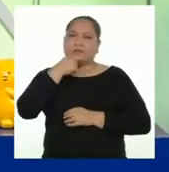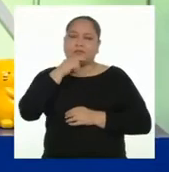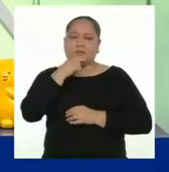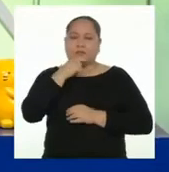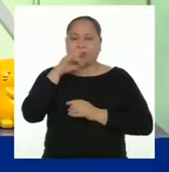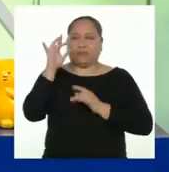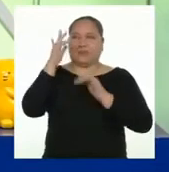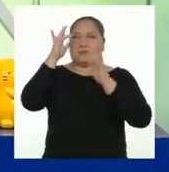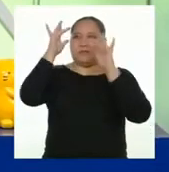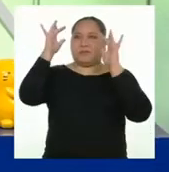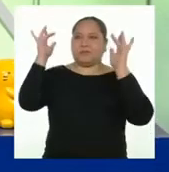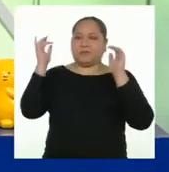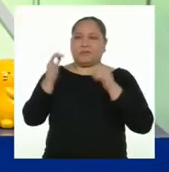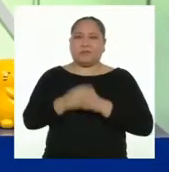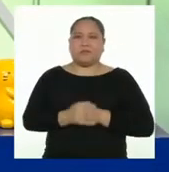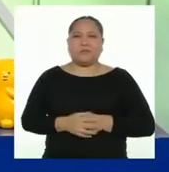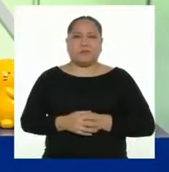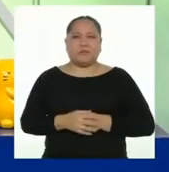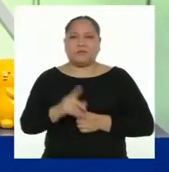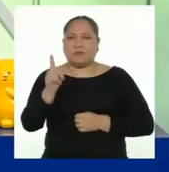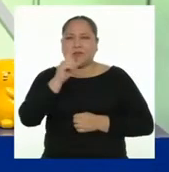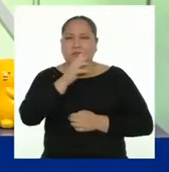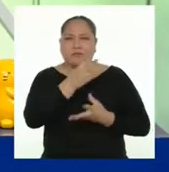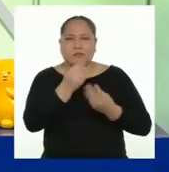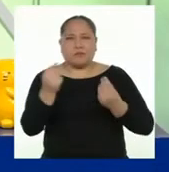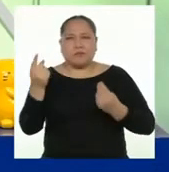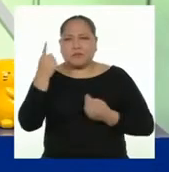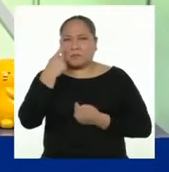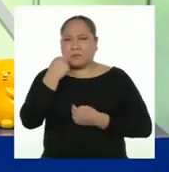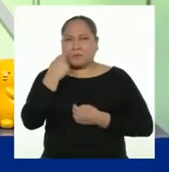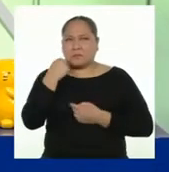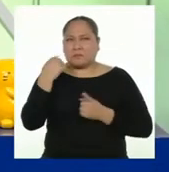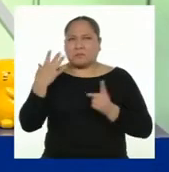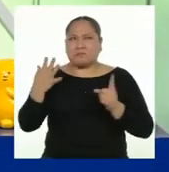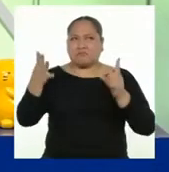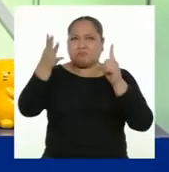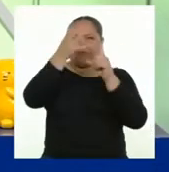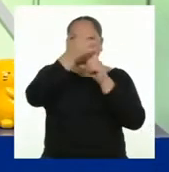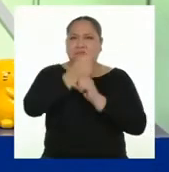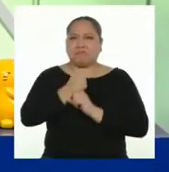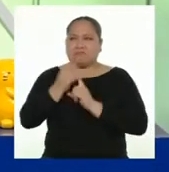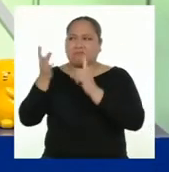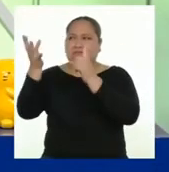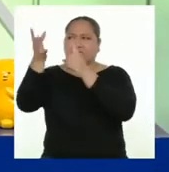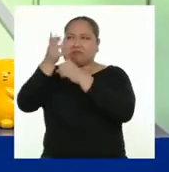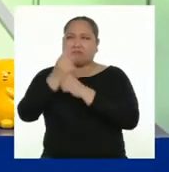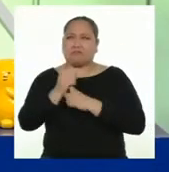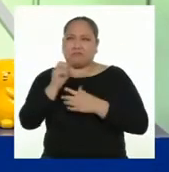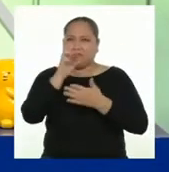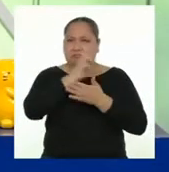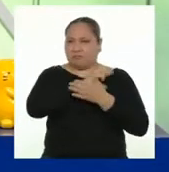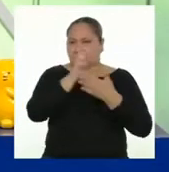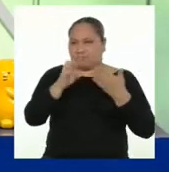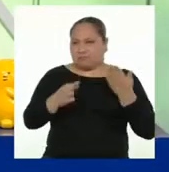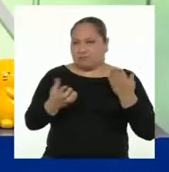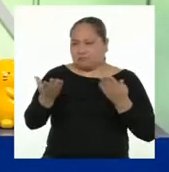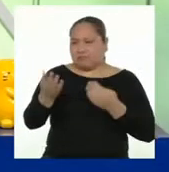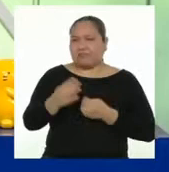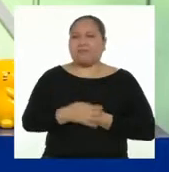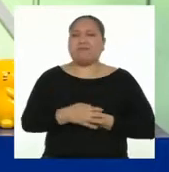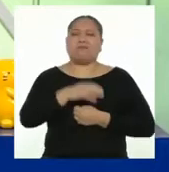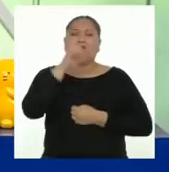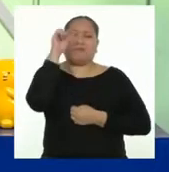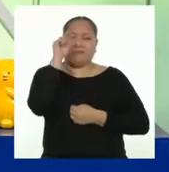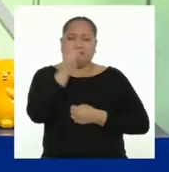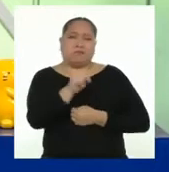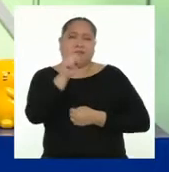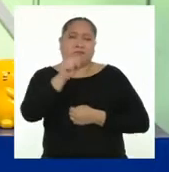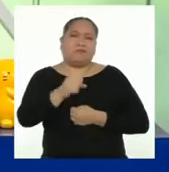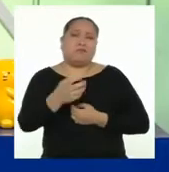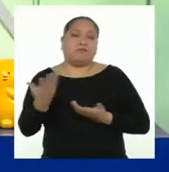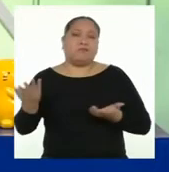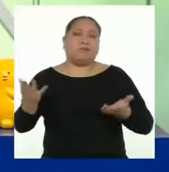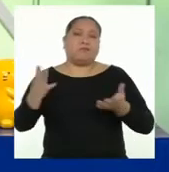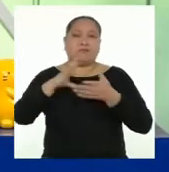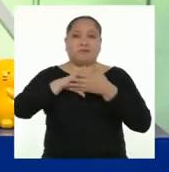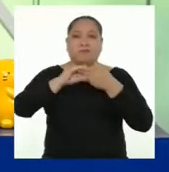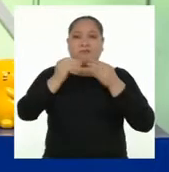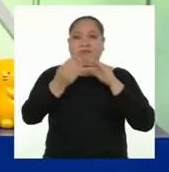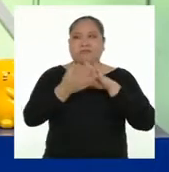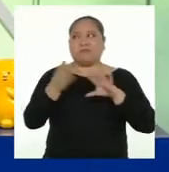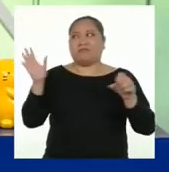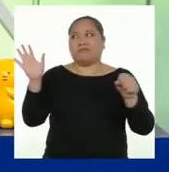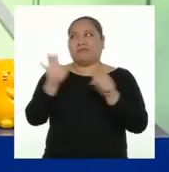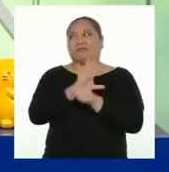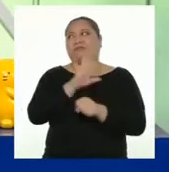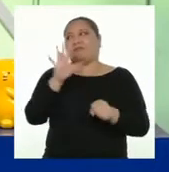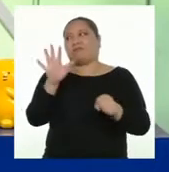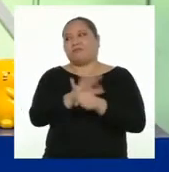extraordinarias? ¿Acaso no hay muchos hombres que han logrado grandes cosas como profesionales? Claro que sí, y la historia